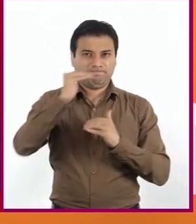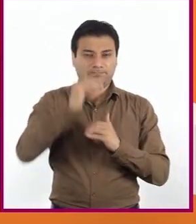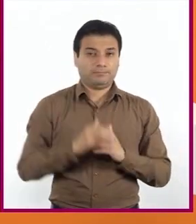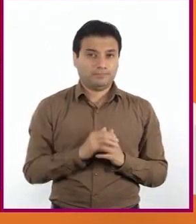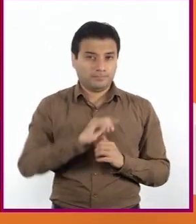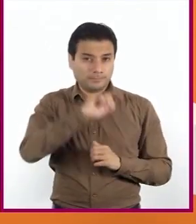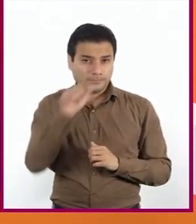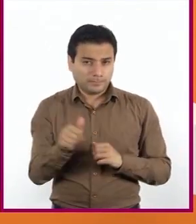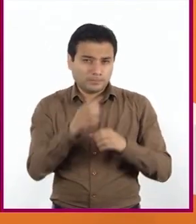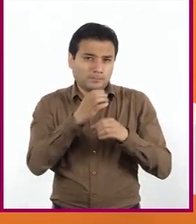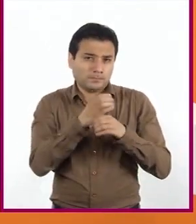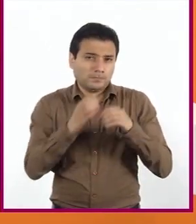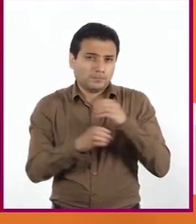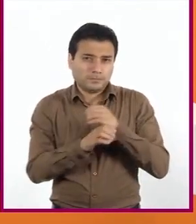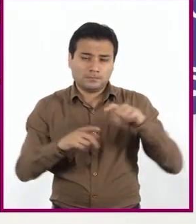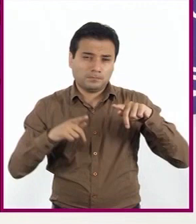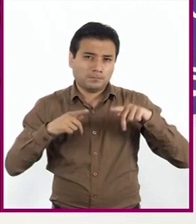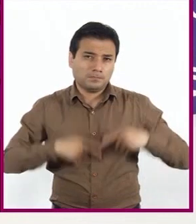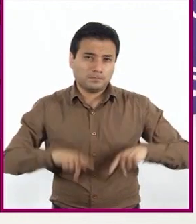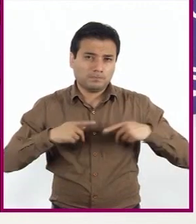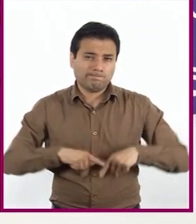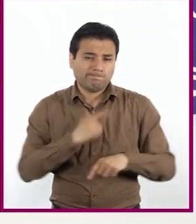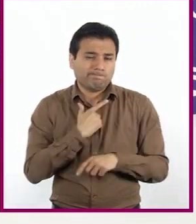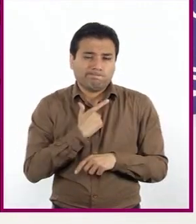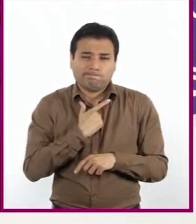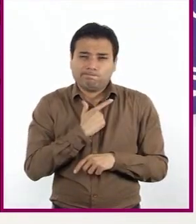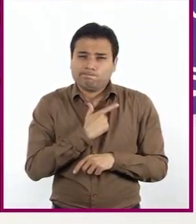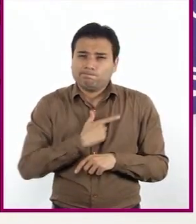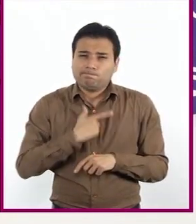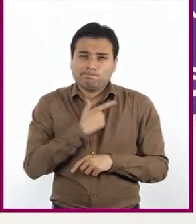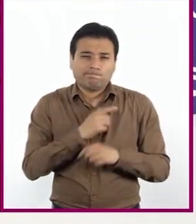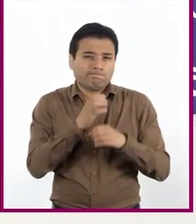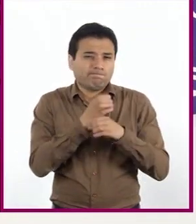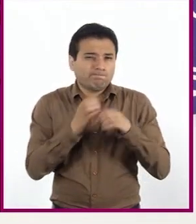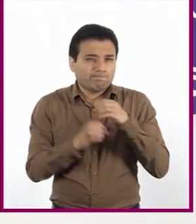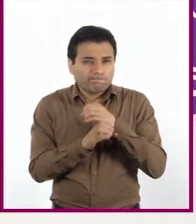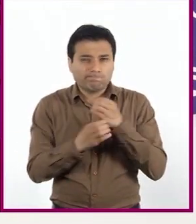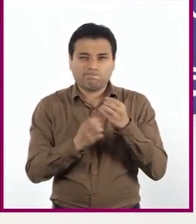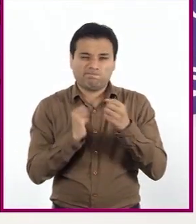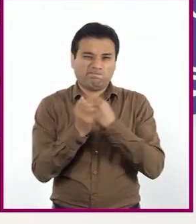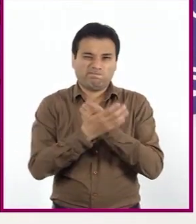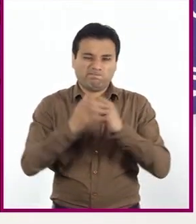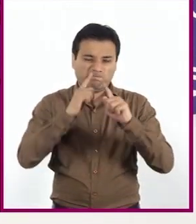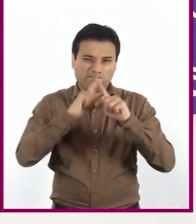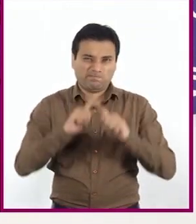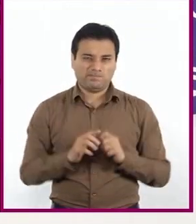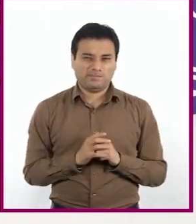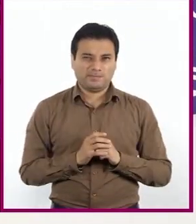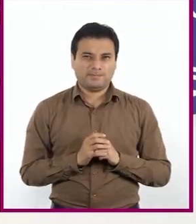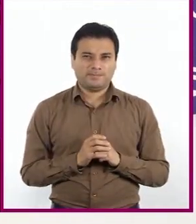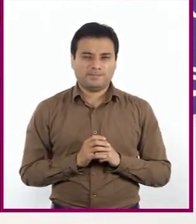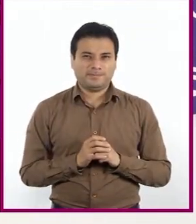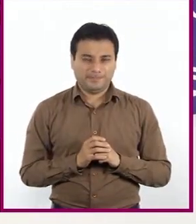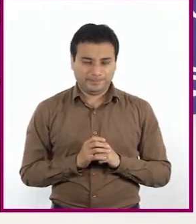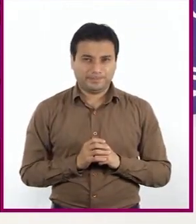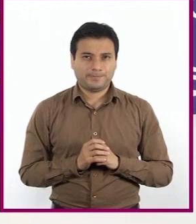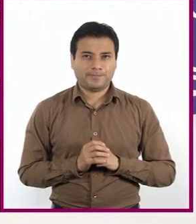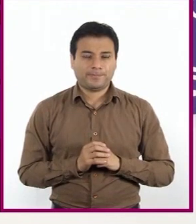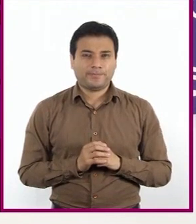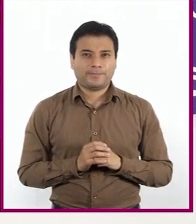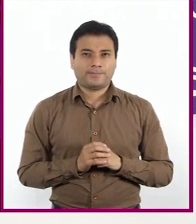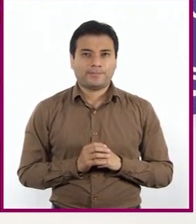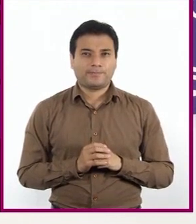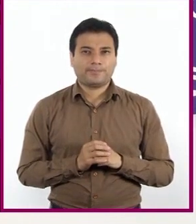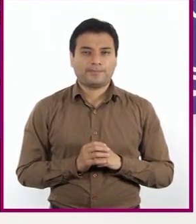por ciertos bienes lujosos. Si bien en las rutas de comercio se han encontrado rastros